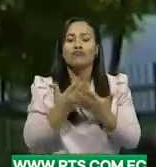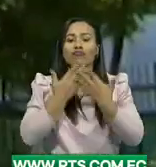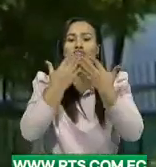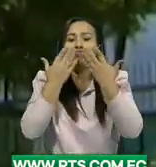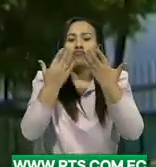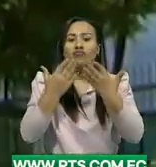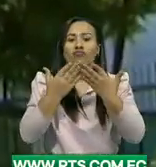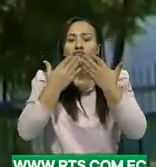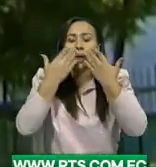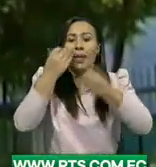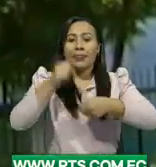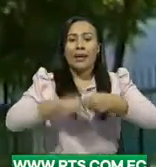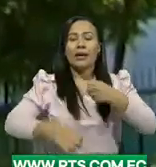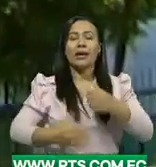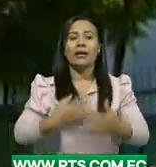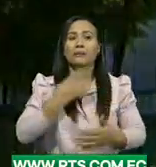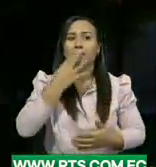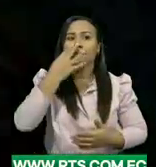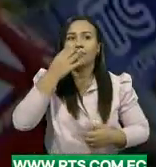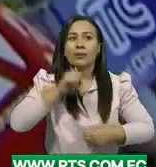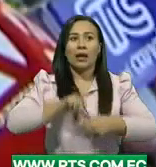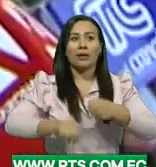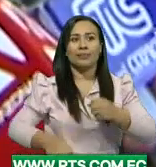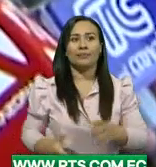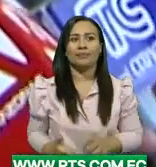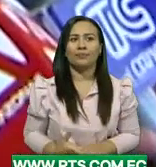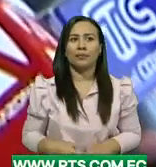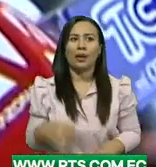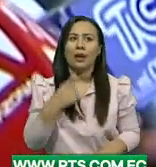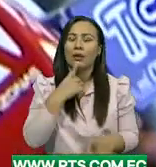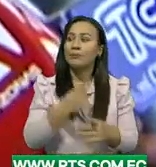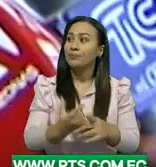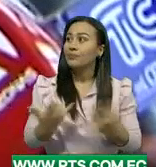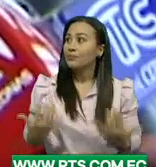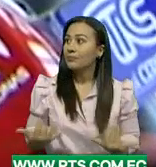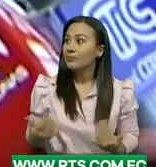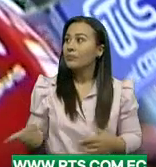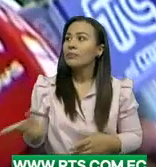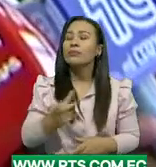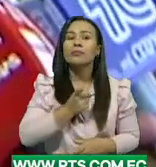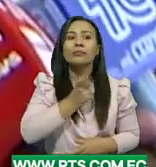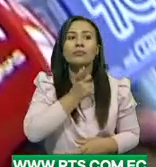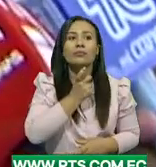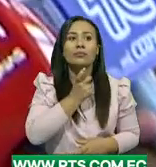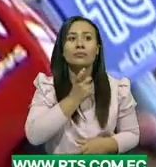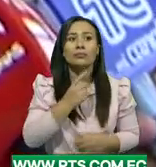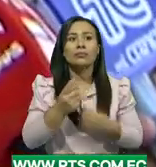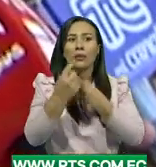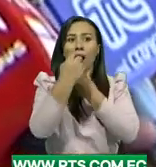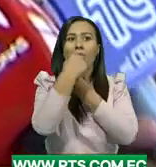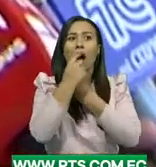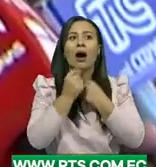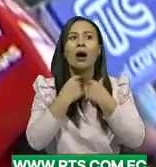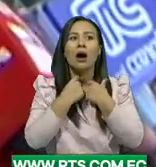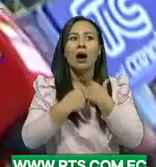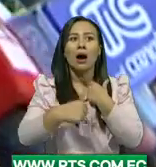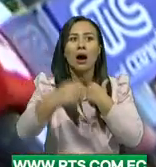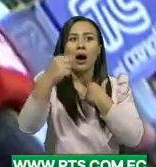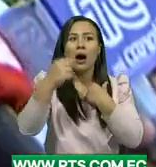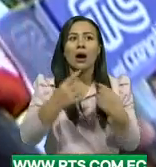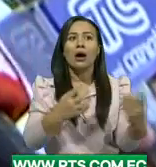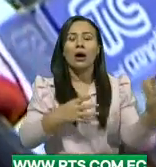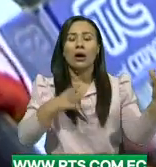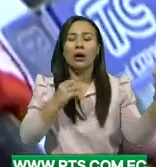respiratorias se vean complicadas. Por lo que procedimos a intubarla. En este momento ella está intubada en una ventilación